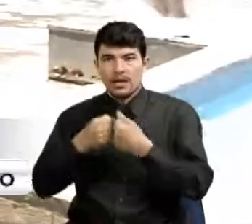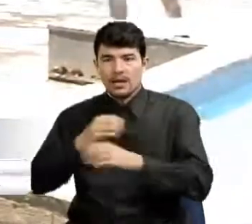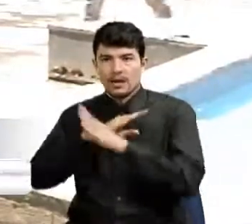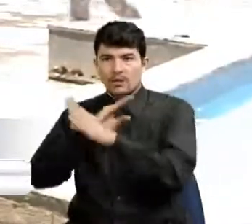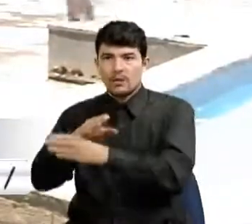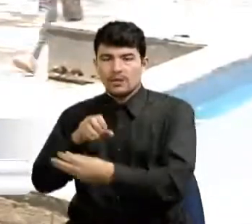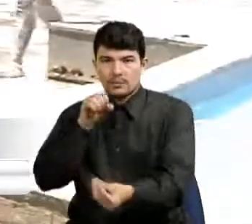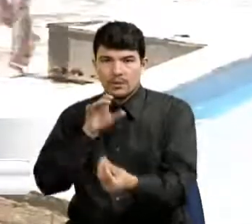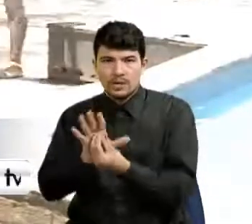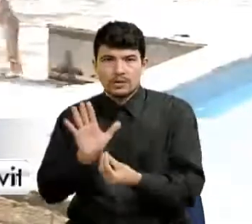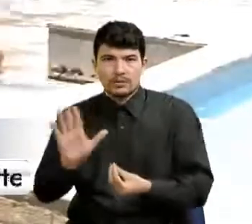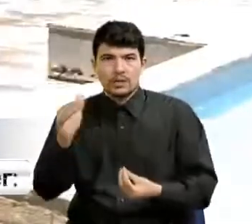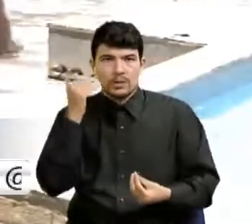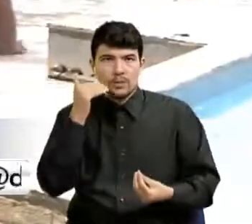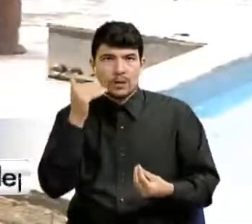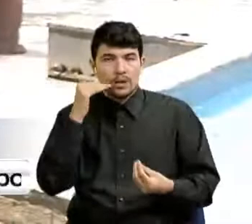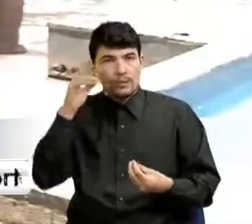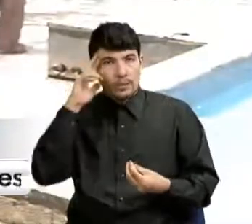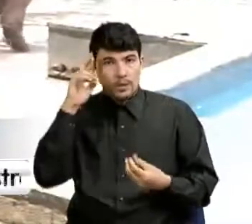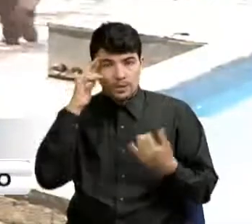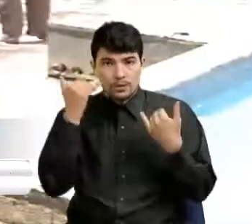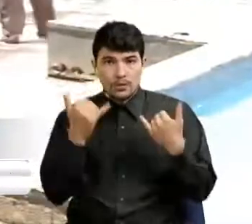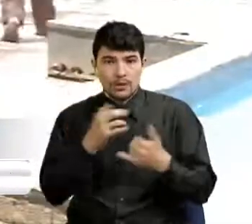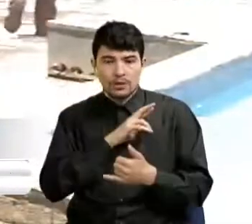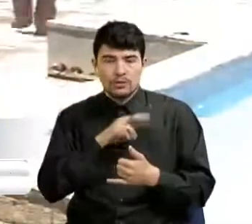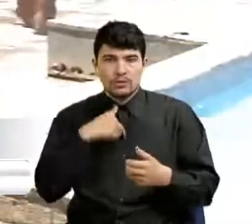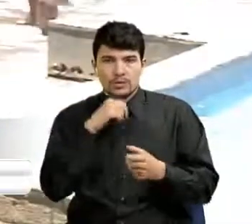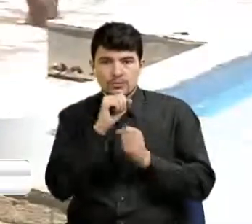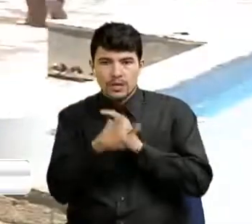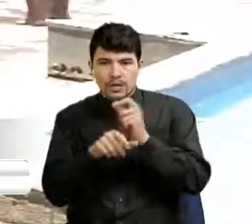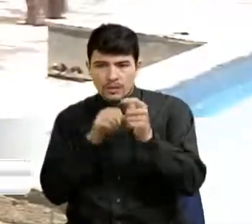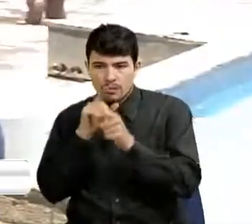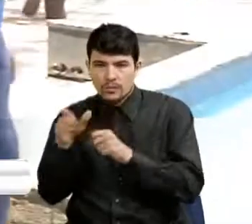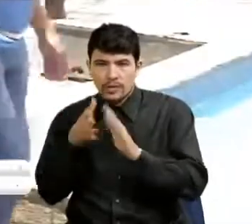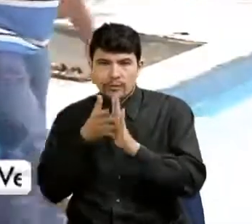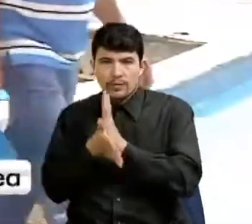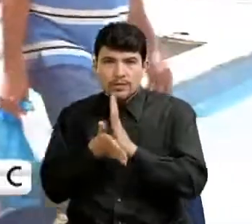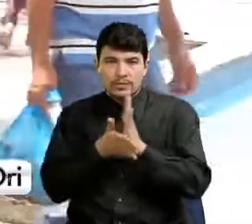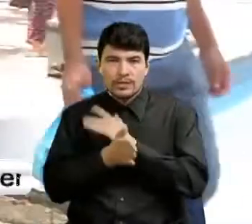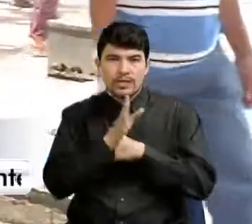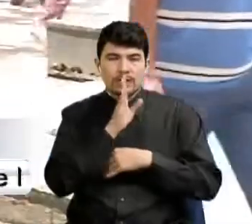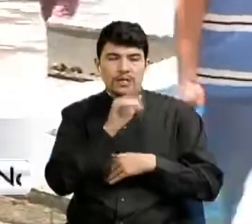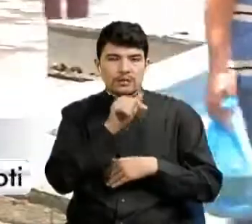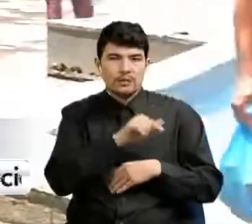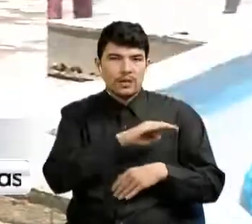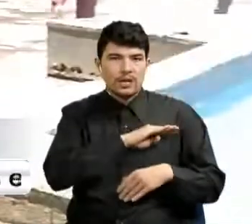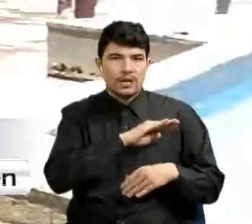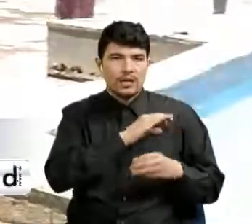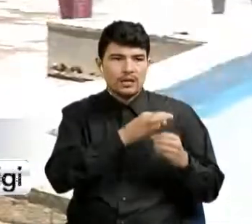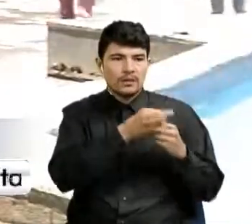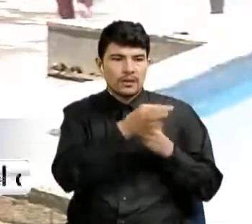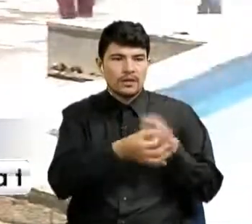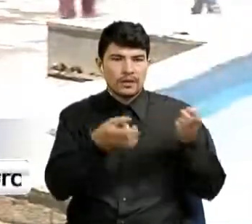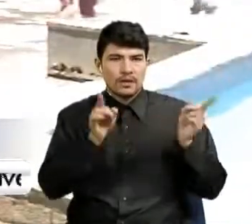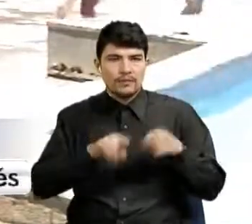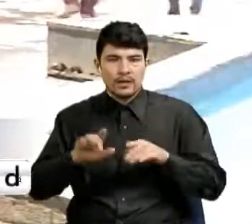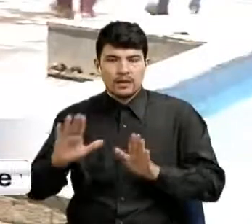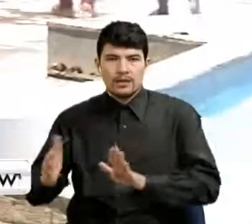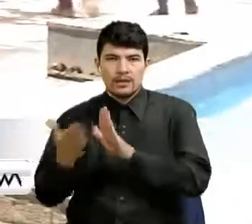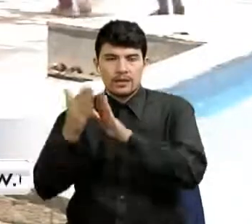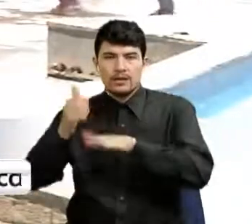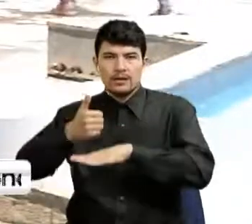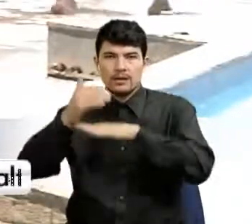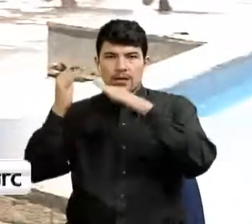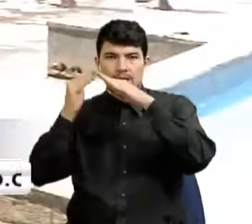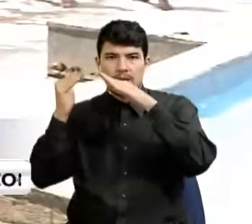violencia a la mujer precisamente por eso consultamos esa información tanto con el alcalde municipal como con la directora de la casa de la mujer